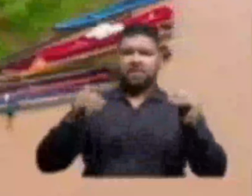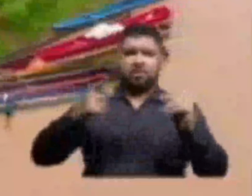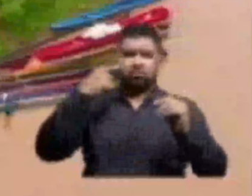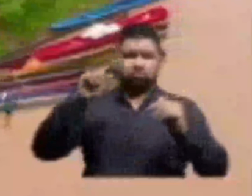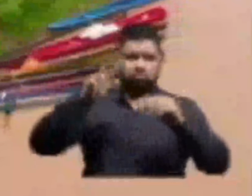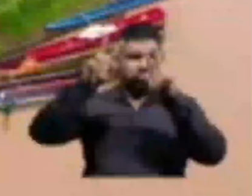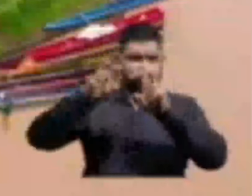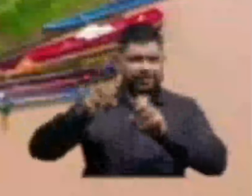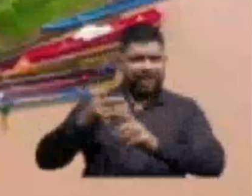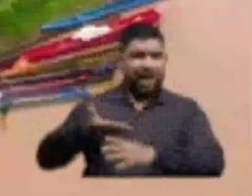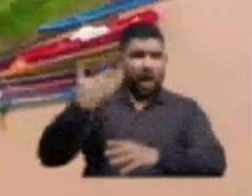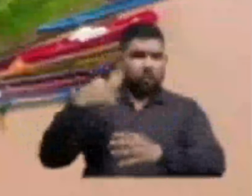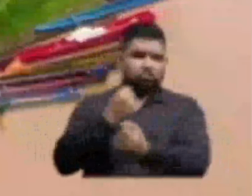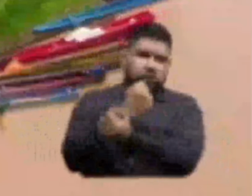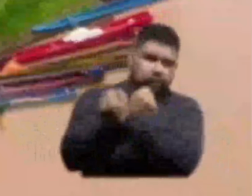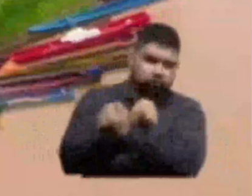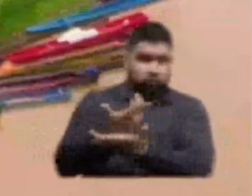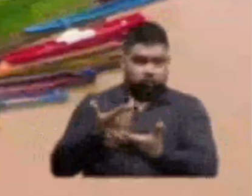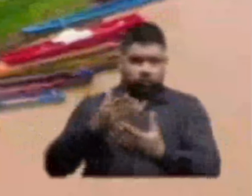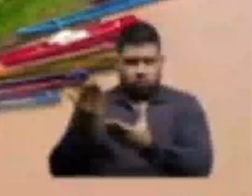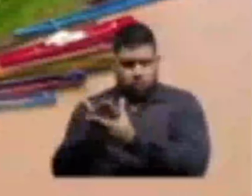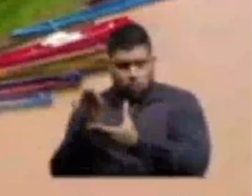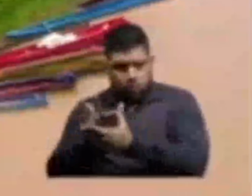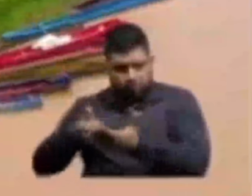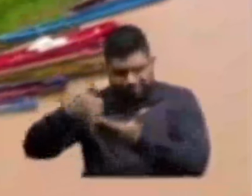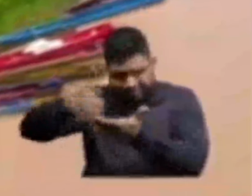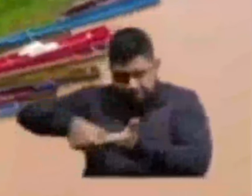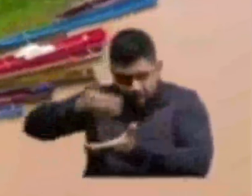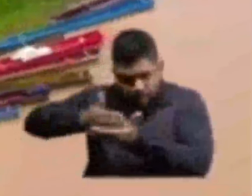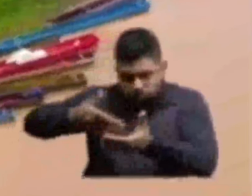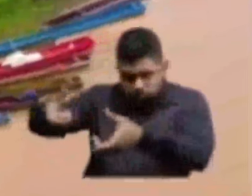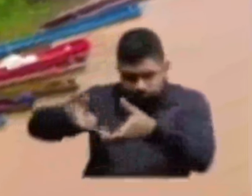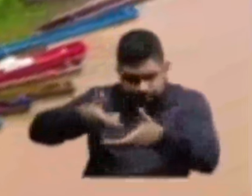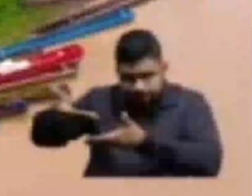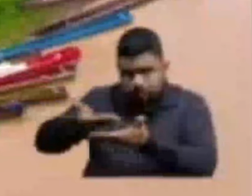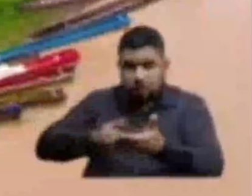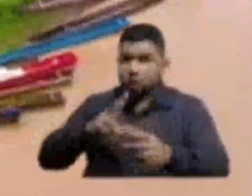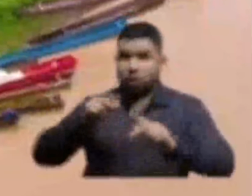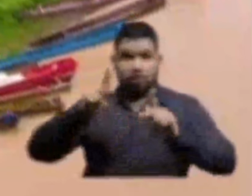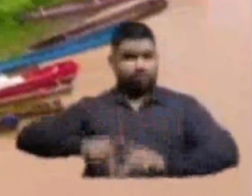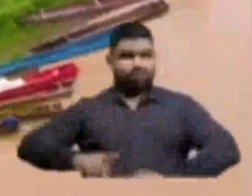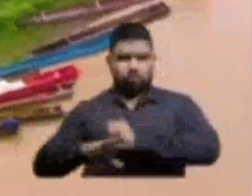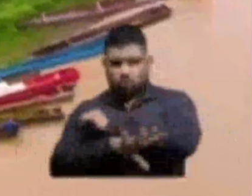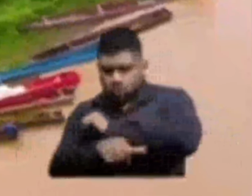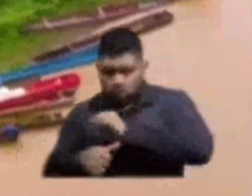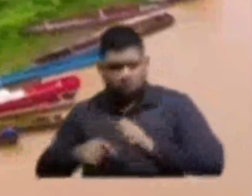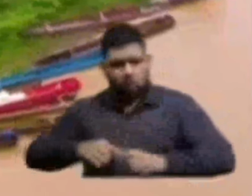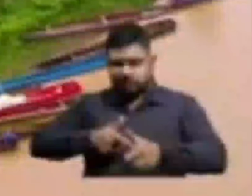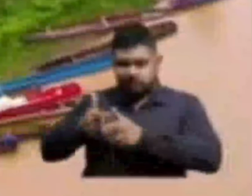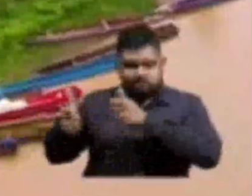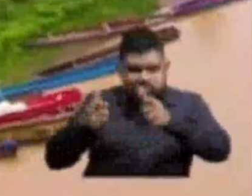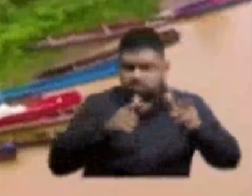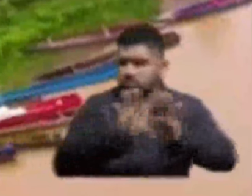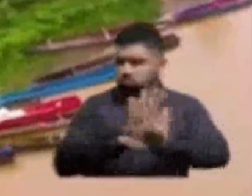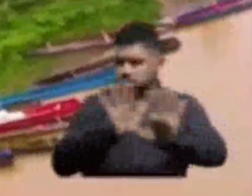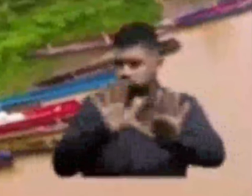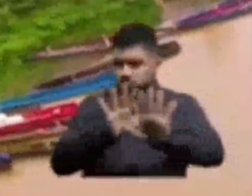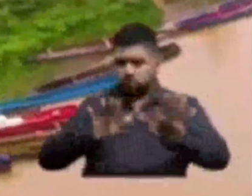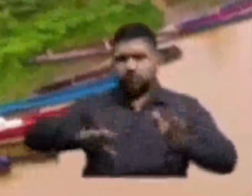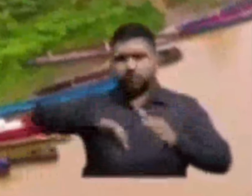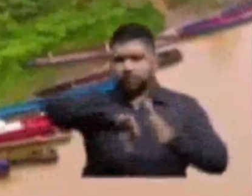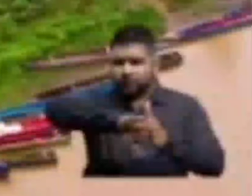verificados sus antecedentes su documentación y que no ingresen delincuentes o personas con nexos con grupos terroristas ya sea